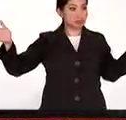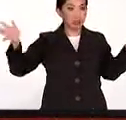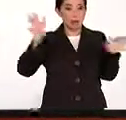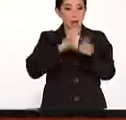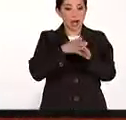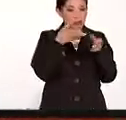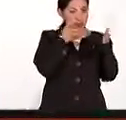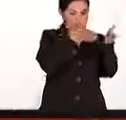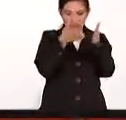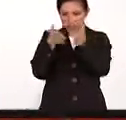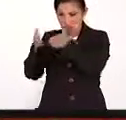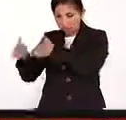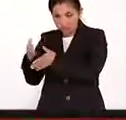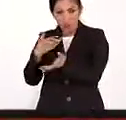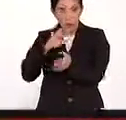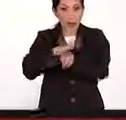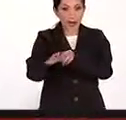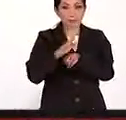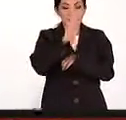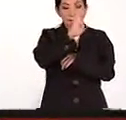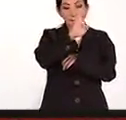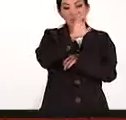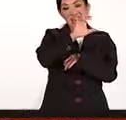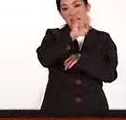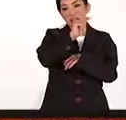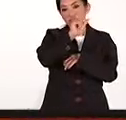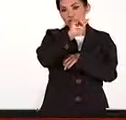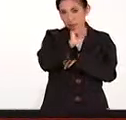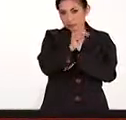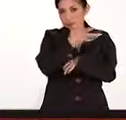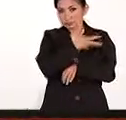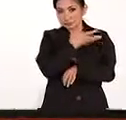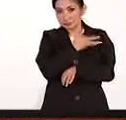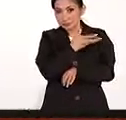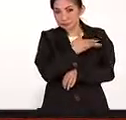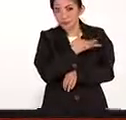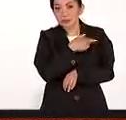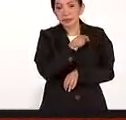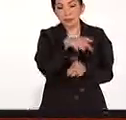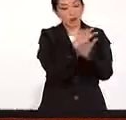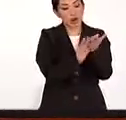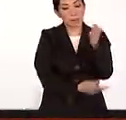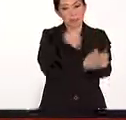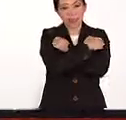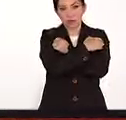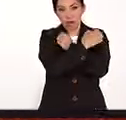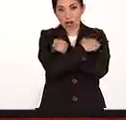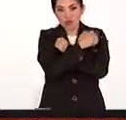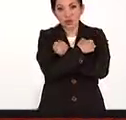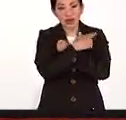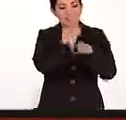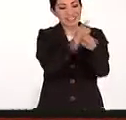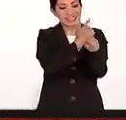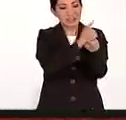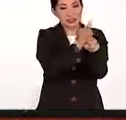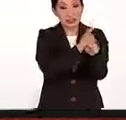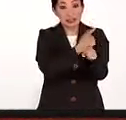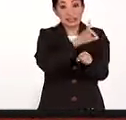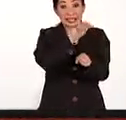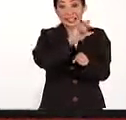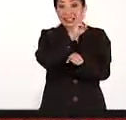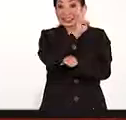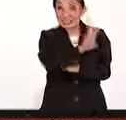empieza a abrirse por ejemplo en el becatón vamos a tener los programas educativos a nivel licenciatura en número de